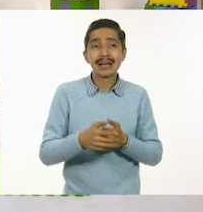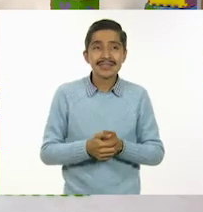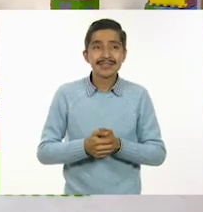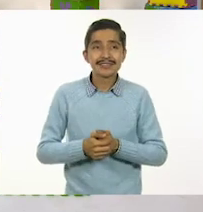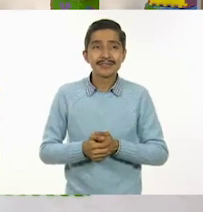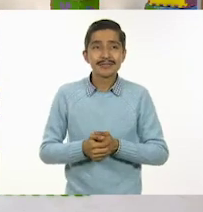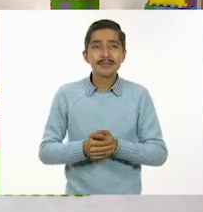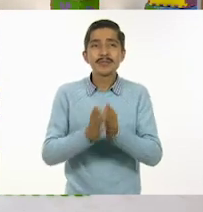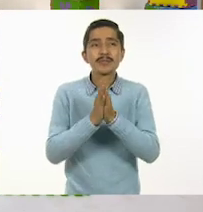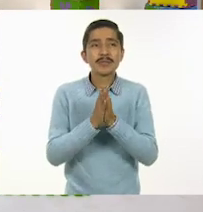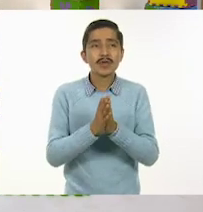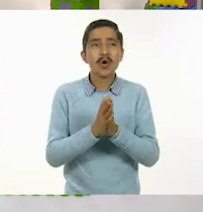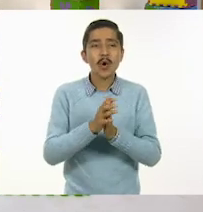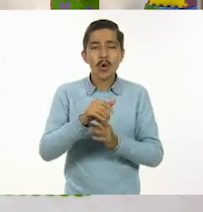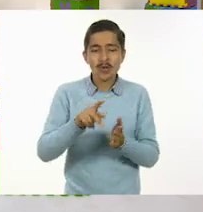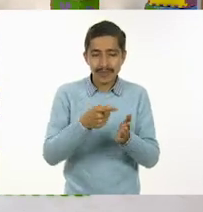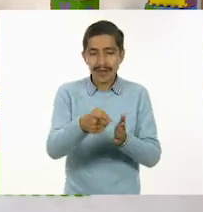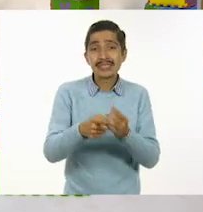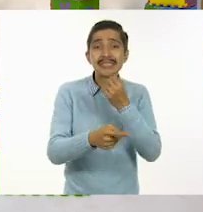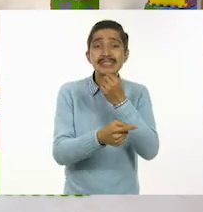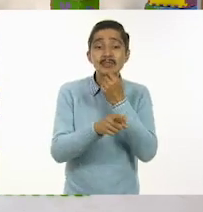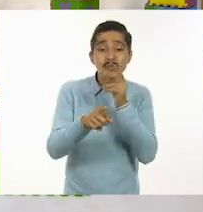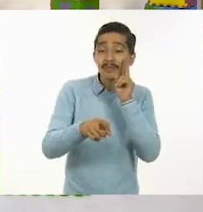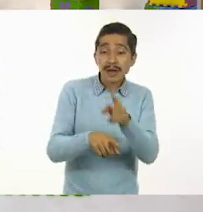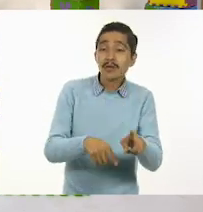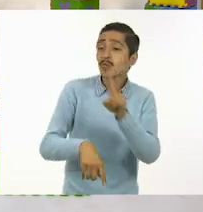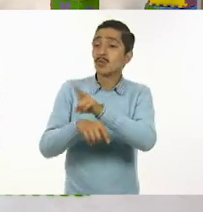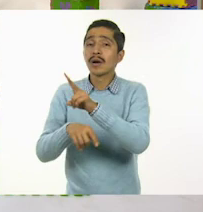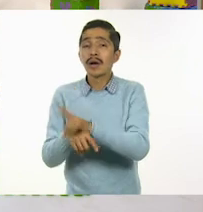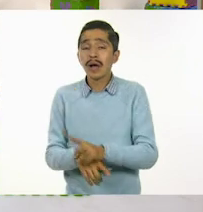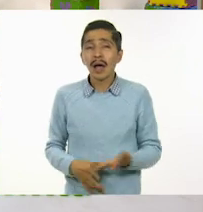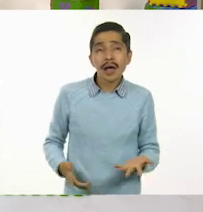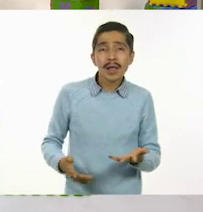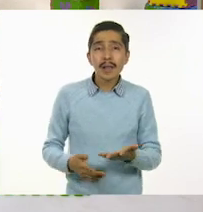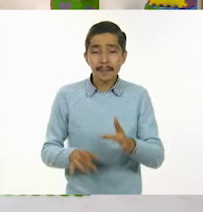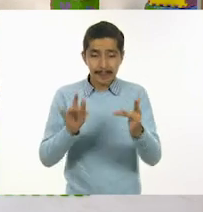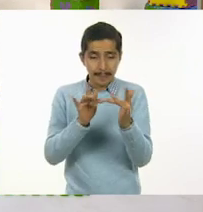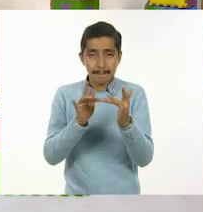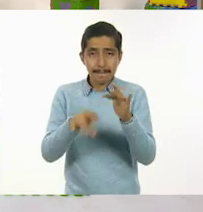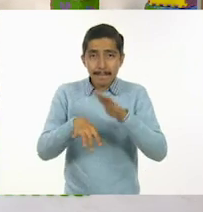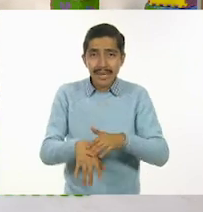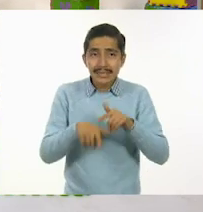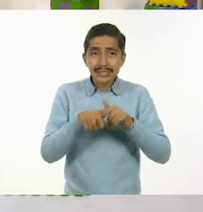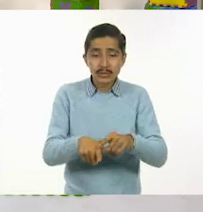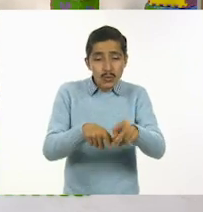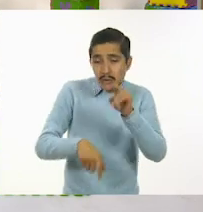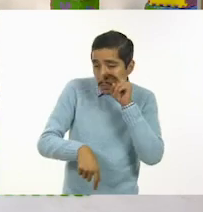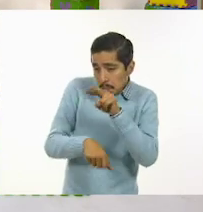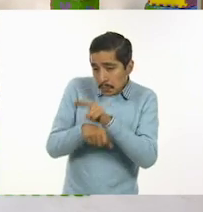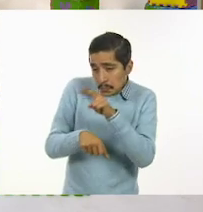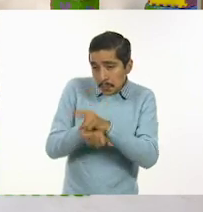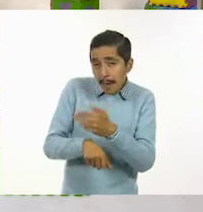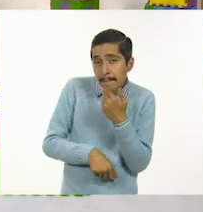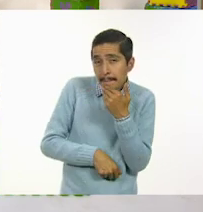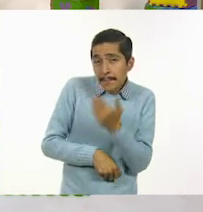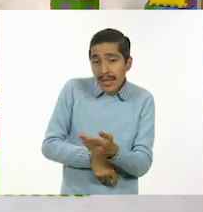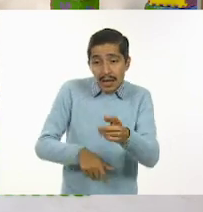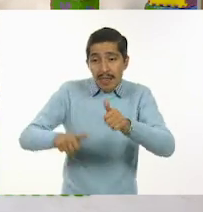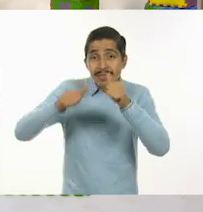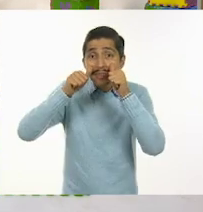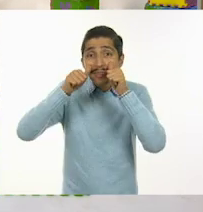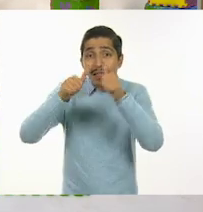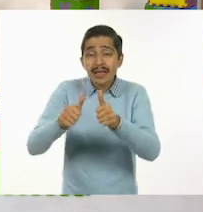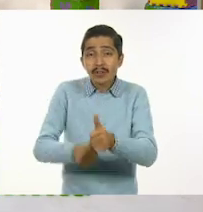Filindrín, a ver, ve a observar otra vez a los niños para que nos sigas diciendo y sigamos en contacto con ellos. Obsérvalos bien, que estén